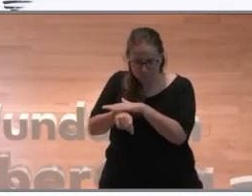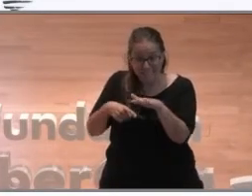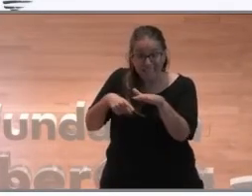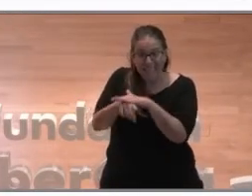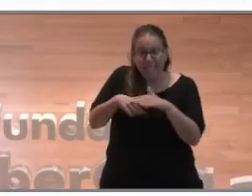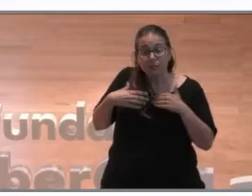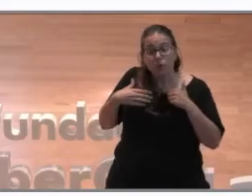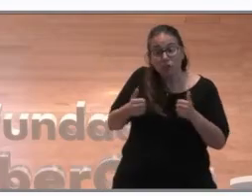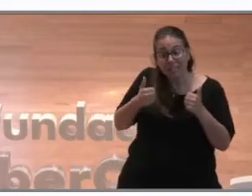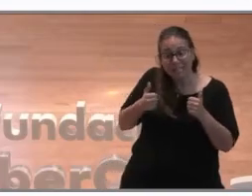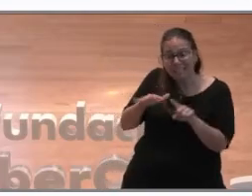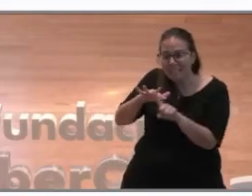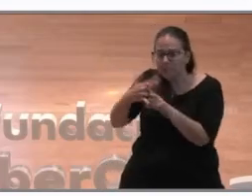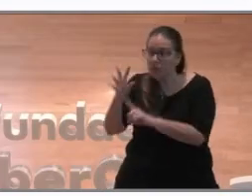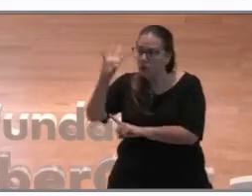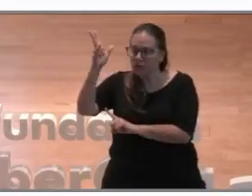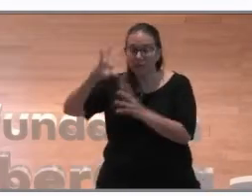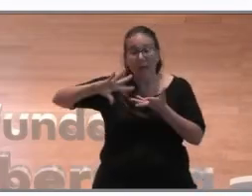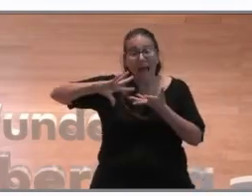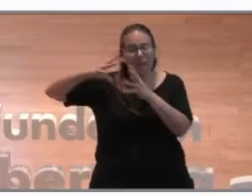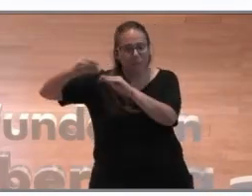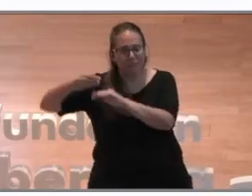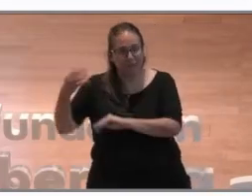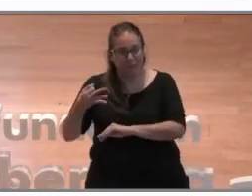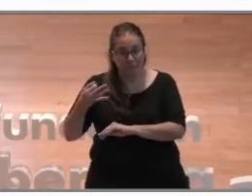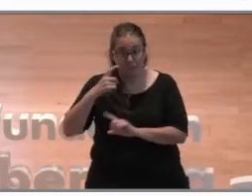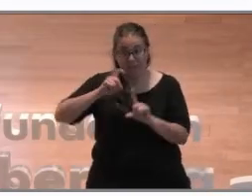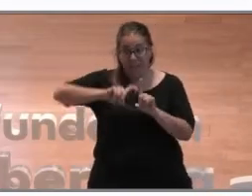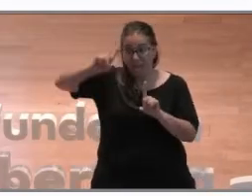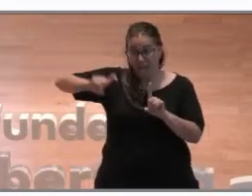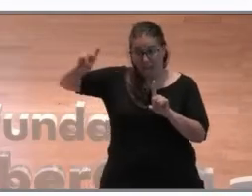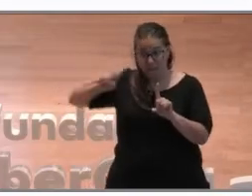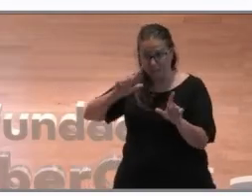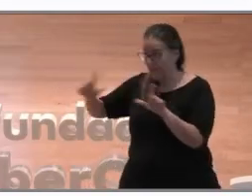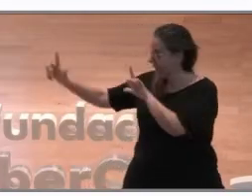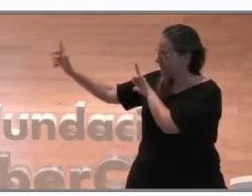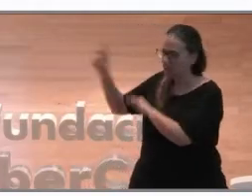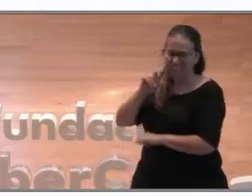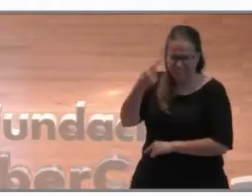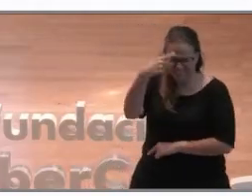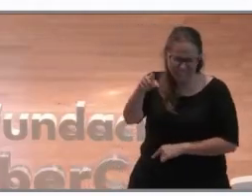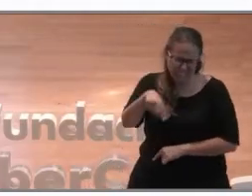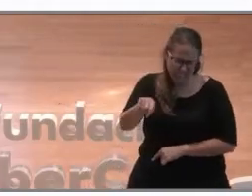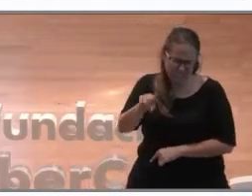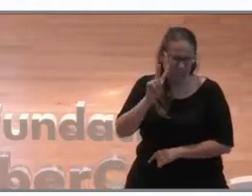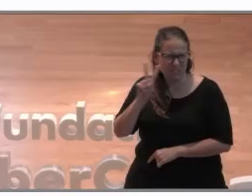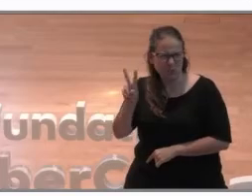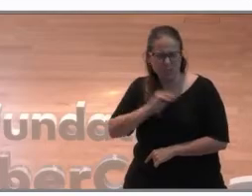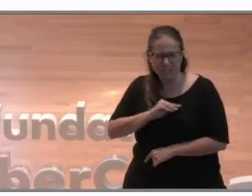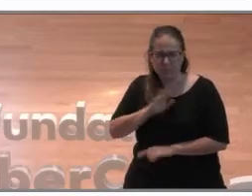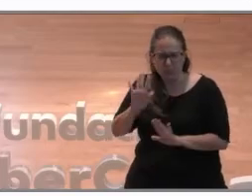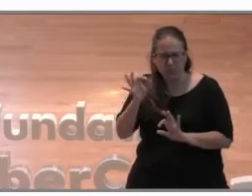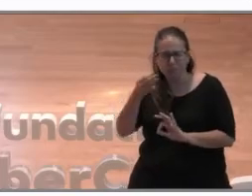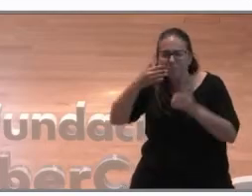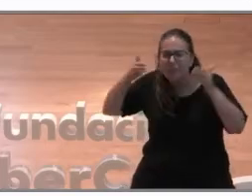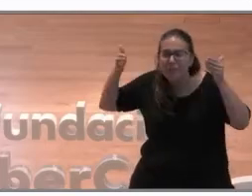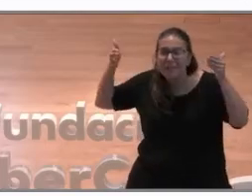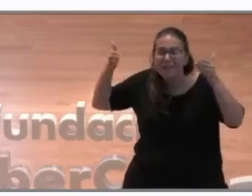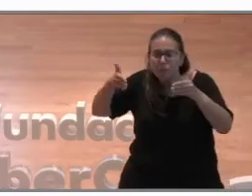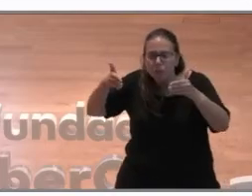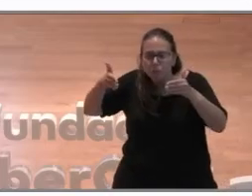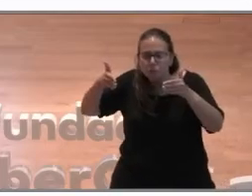adaptarse a la nueva situación climática. Es decir, estas gráficas, ya sé que han visto muchas, ¿no? Pero centrémonos